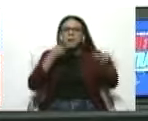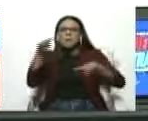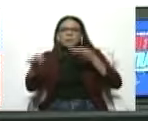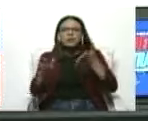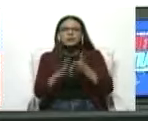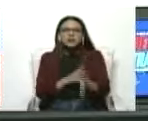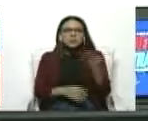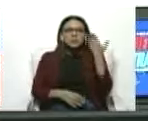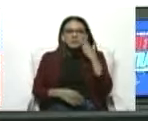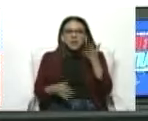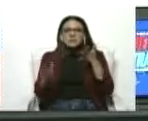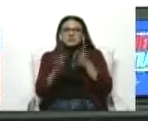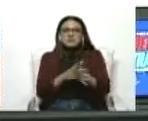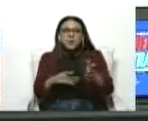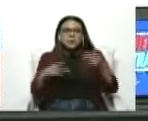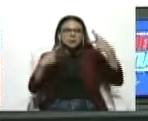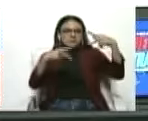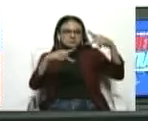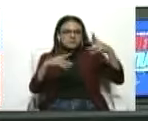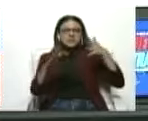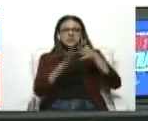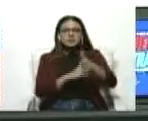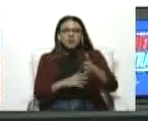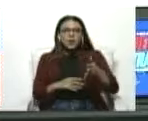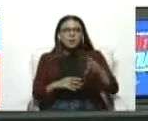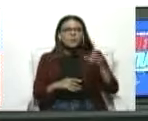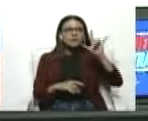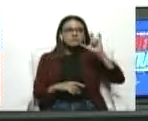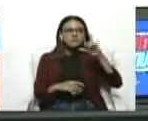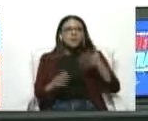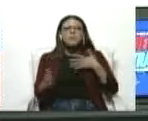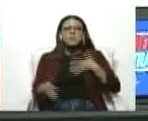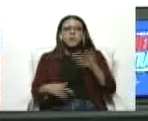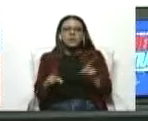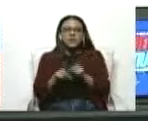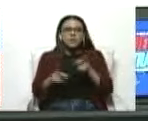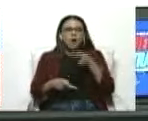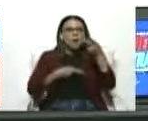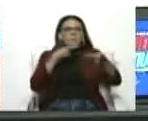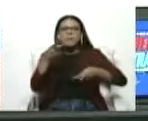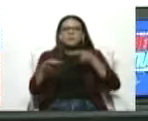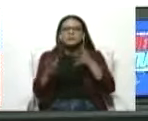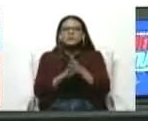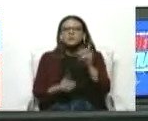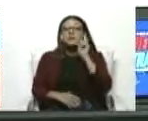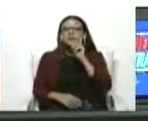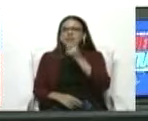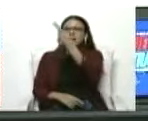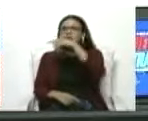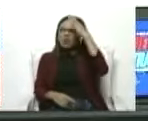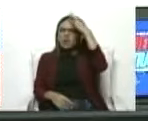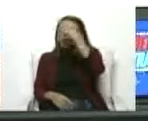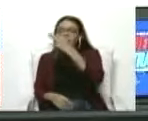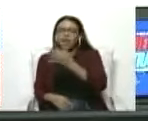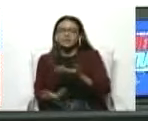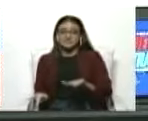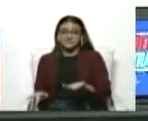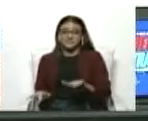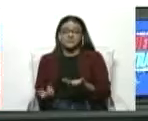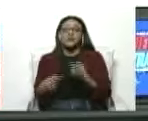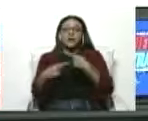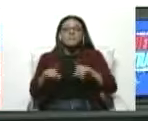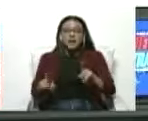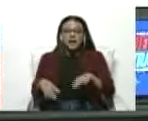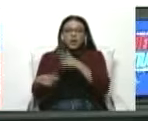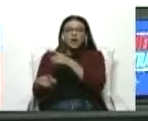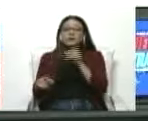pero lo vio una cantidad de gente y a mucha gente le queda eso como una verdad. Pero es el constante engaño de